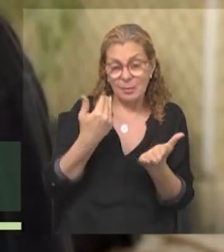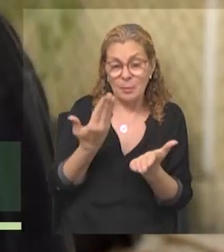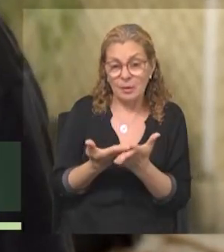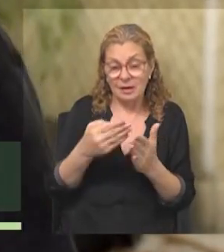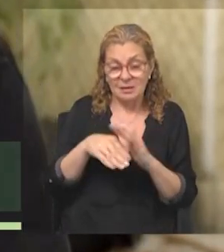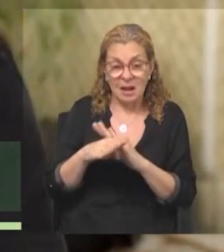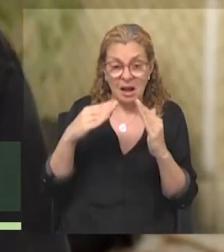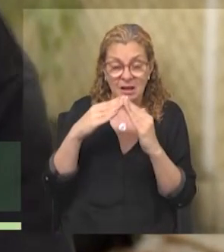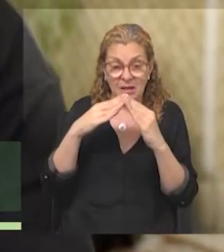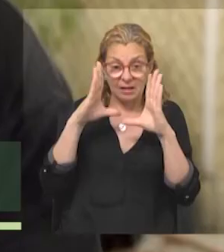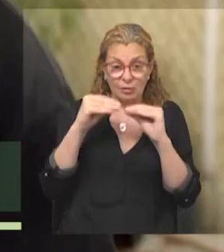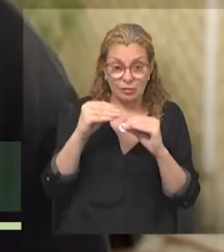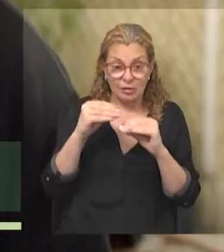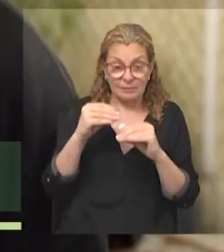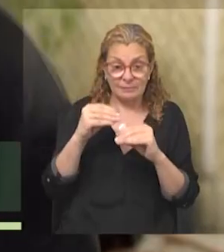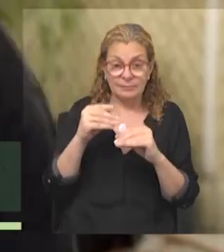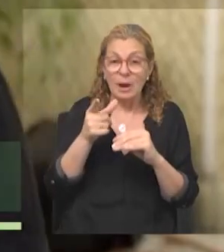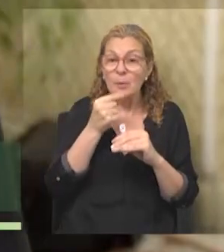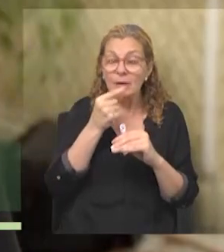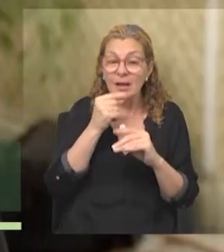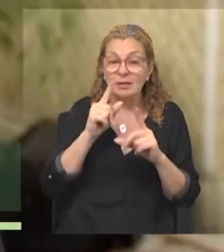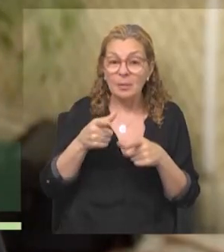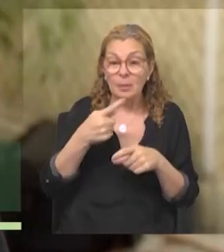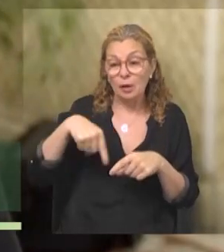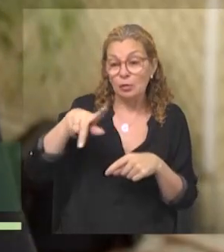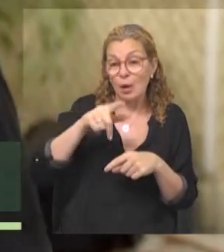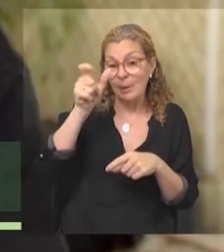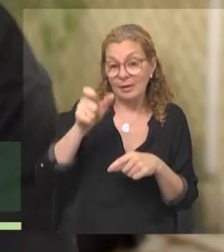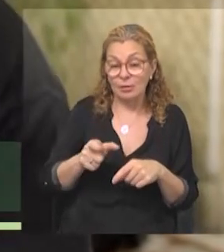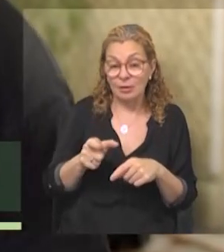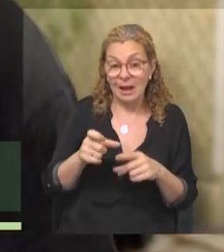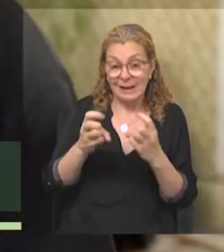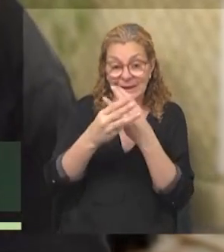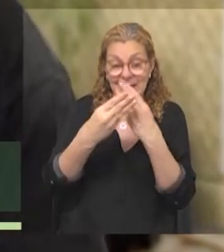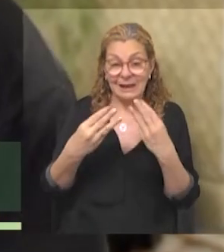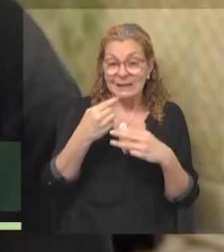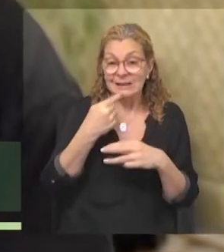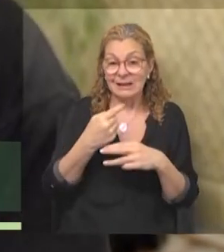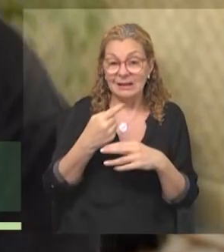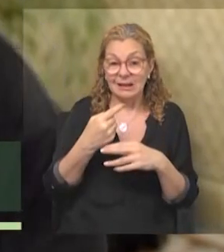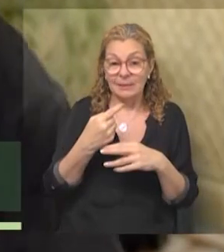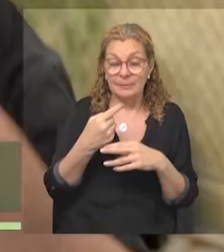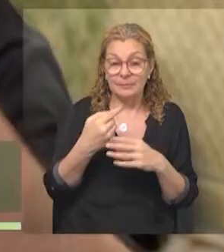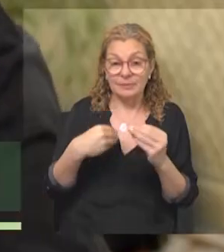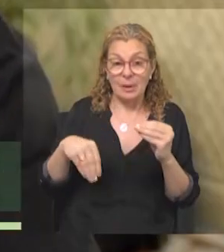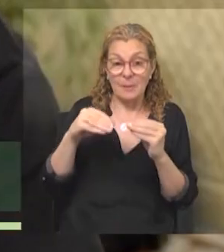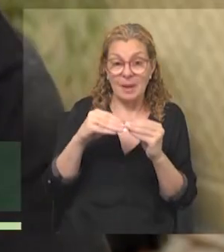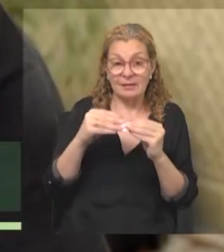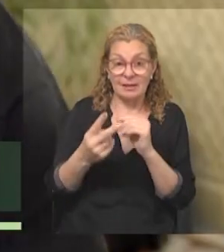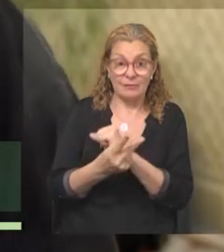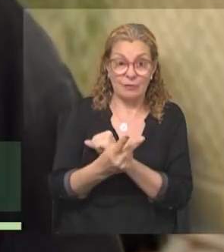entos nocturnos tanto para funcionarios policiales como para la población en general va a significar en realidad más